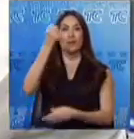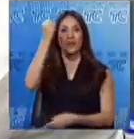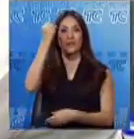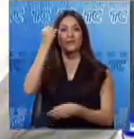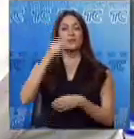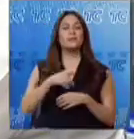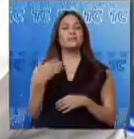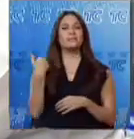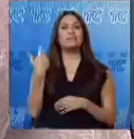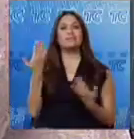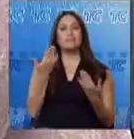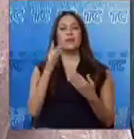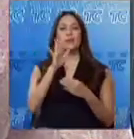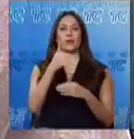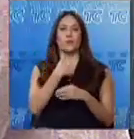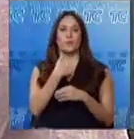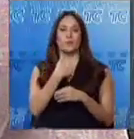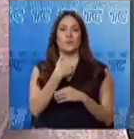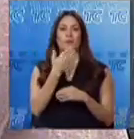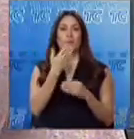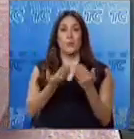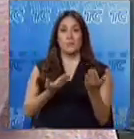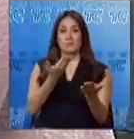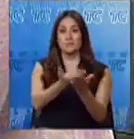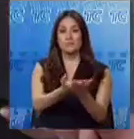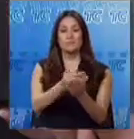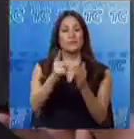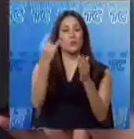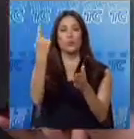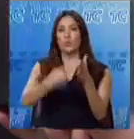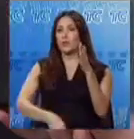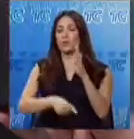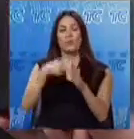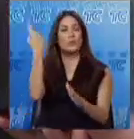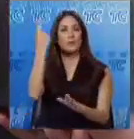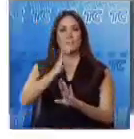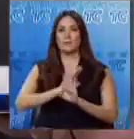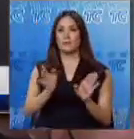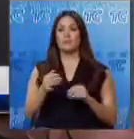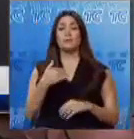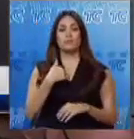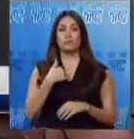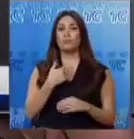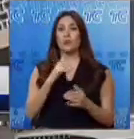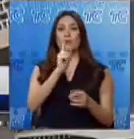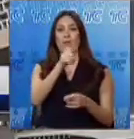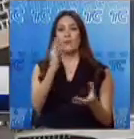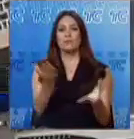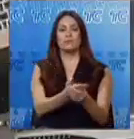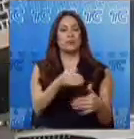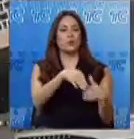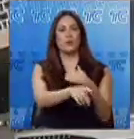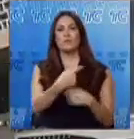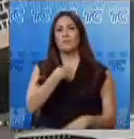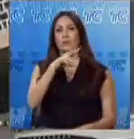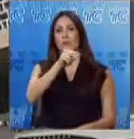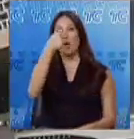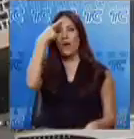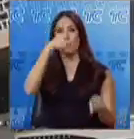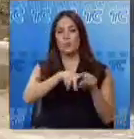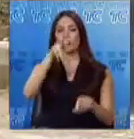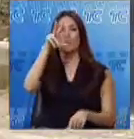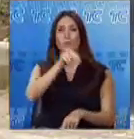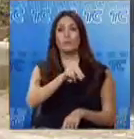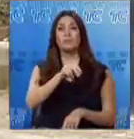la Construcción, llegó Enrique Pita. Su planteamiento fue radical. Nosotros nos estamos sumando al archivo de este proyecto. La Asamblea Nacional tiene hasta el 30